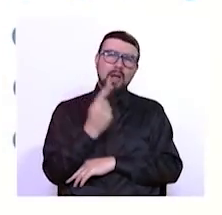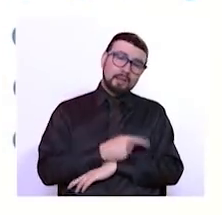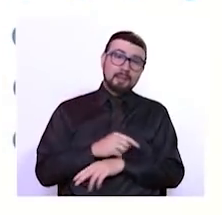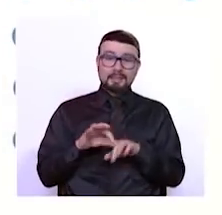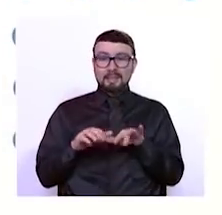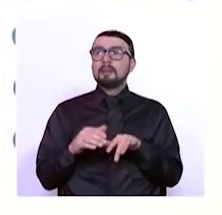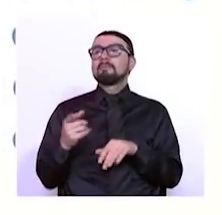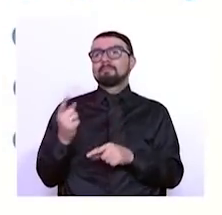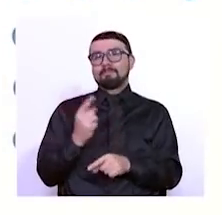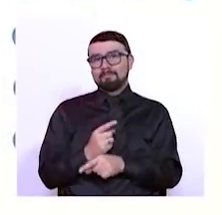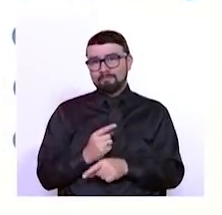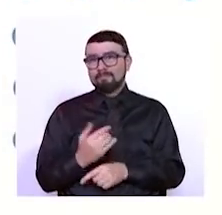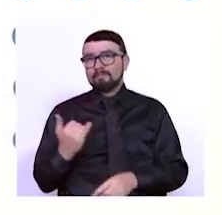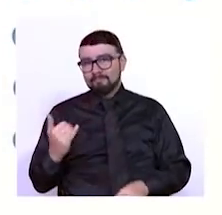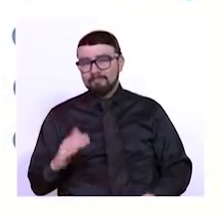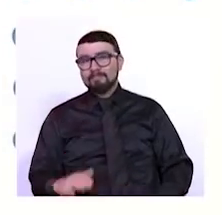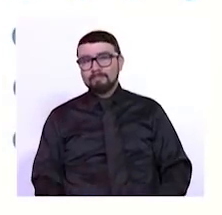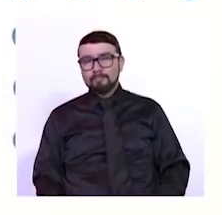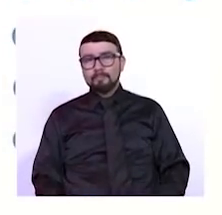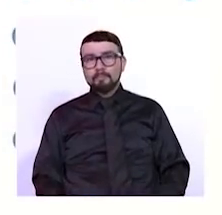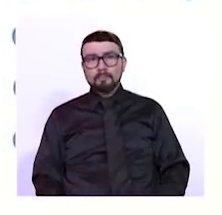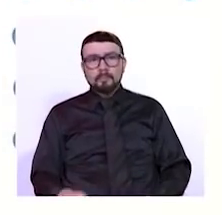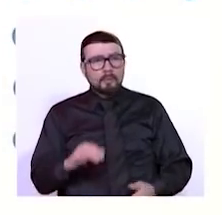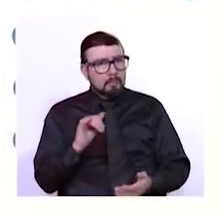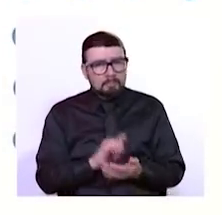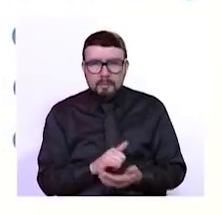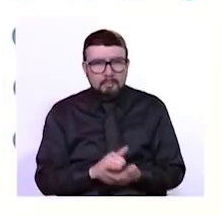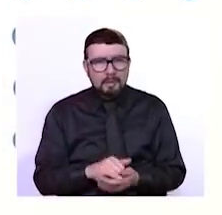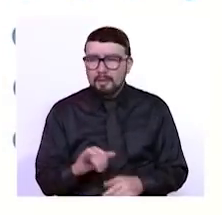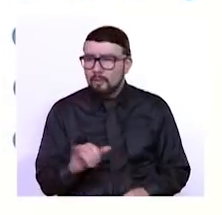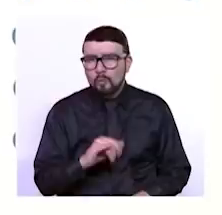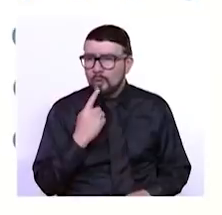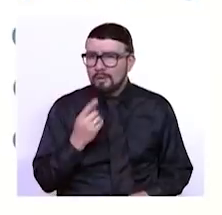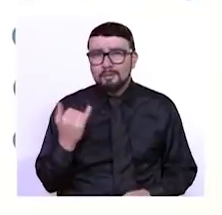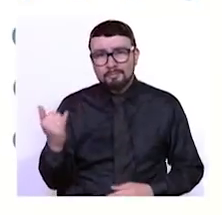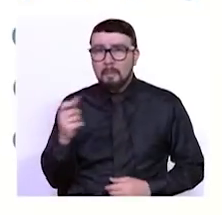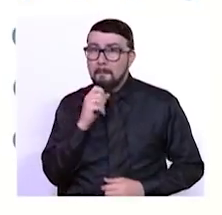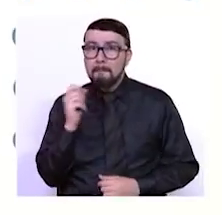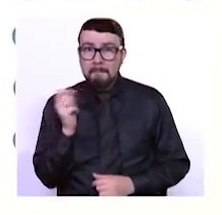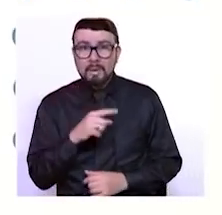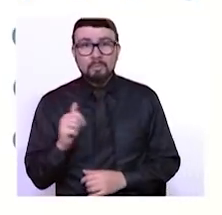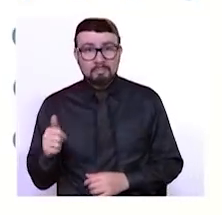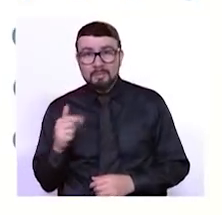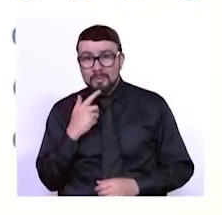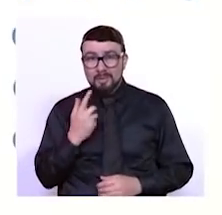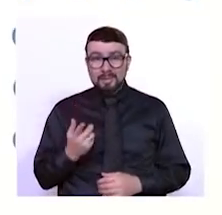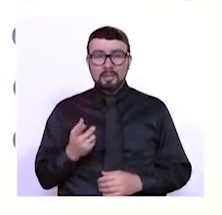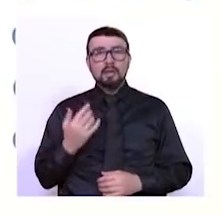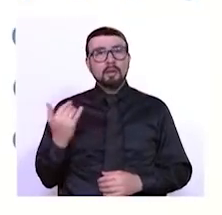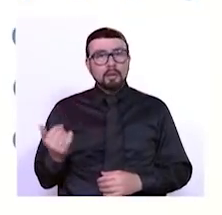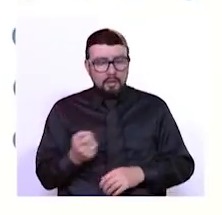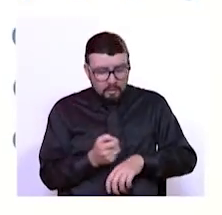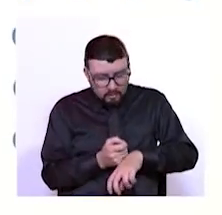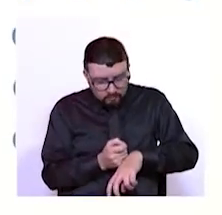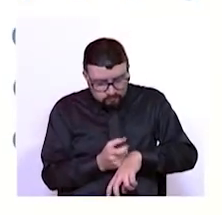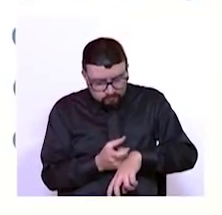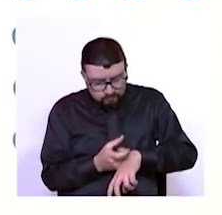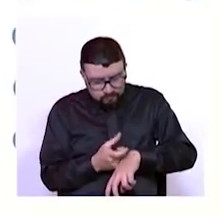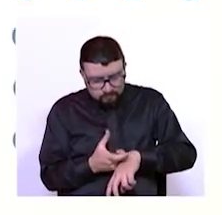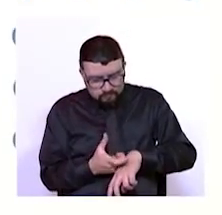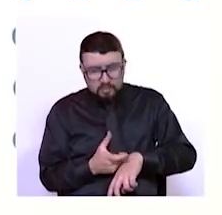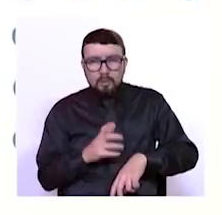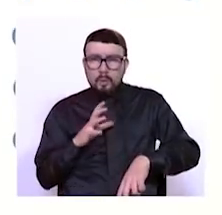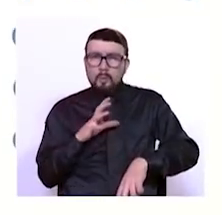sentado. Igual, como dicen aquí en una pregunta, que las úlceras por presión. La úlcera